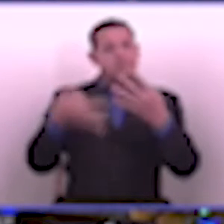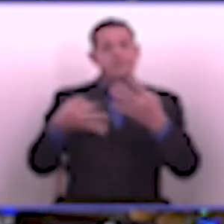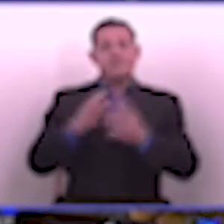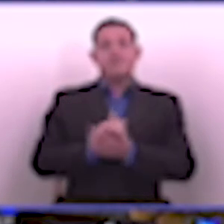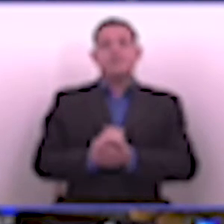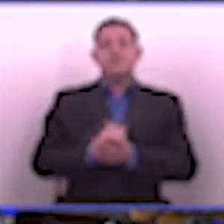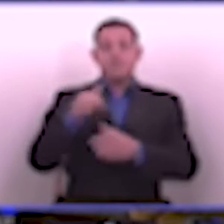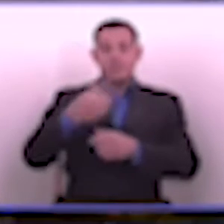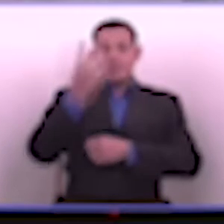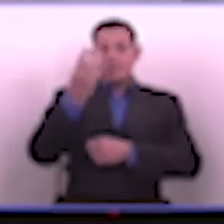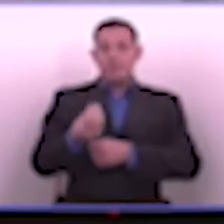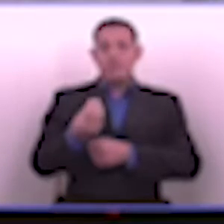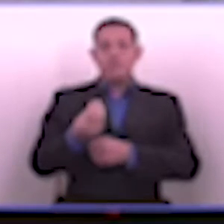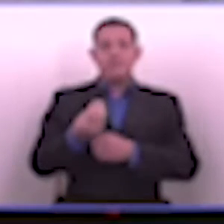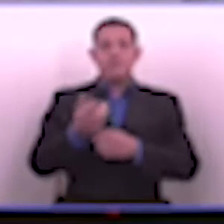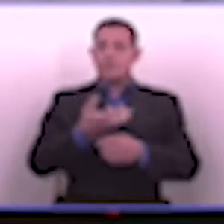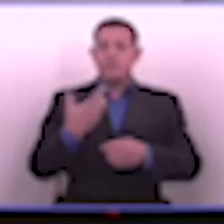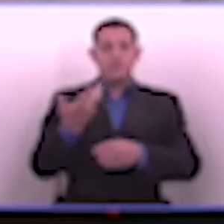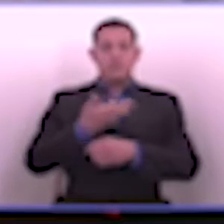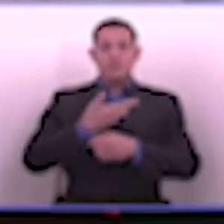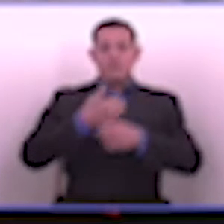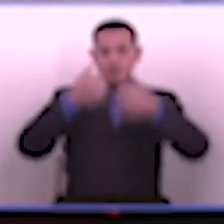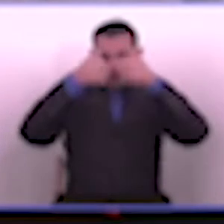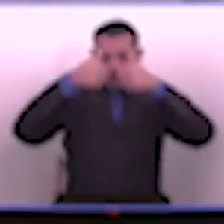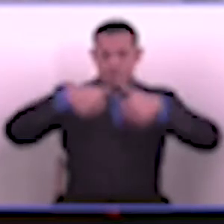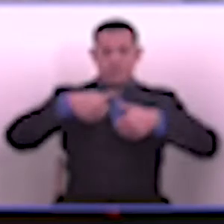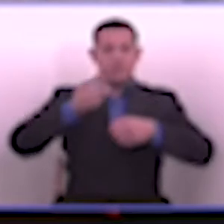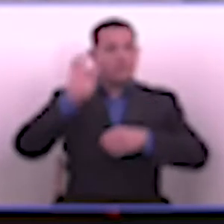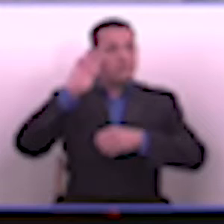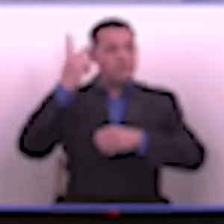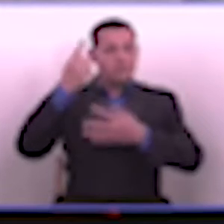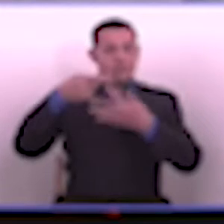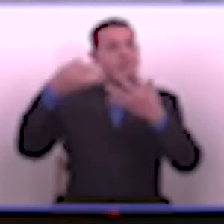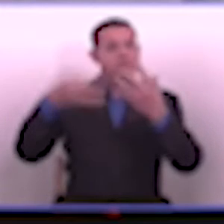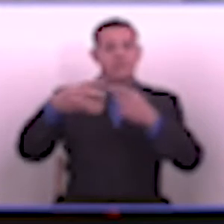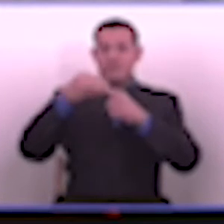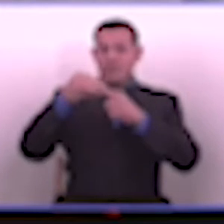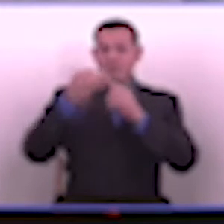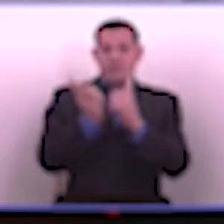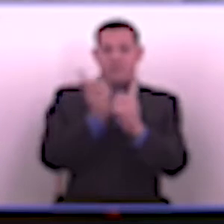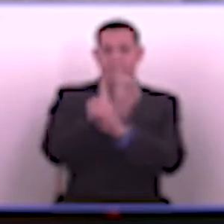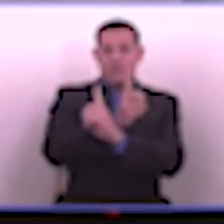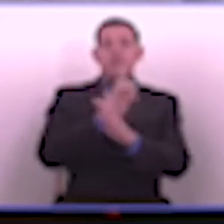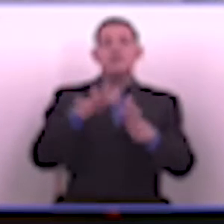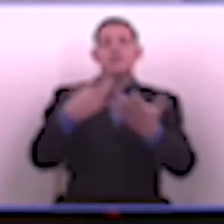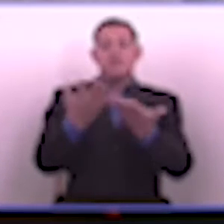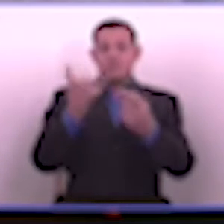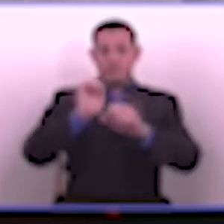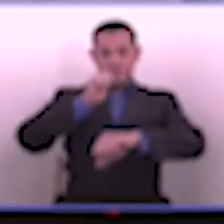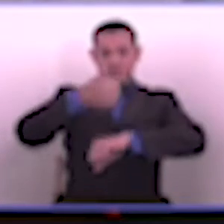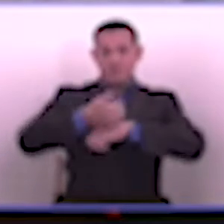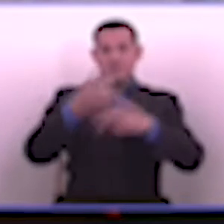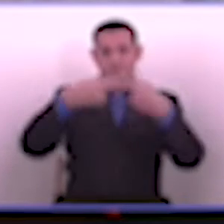este día vamos a aprobar lo que es la ley especial transitoria para fijar los